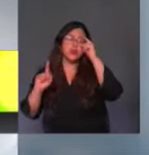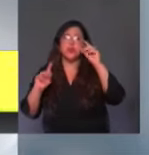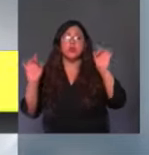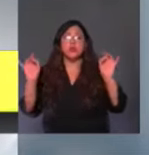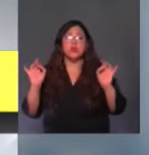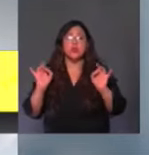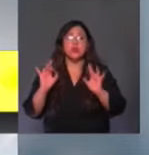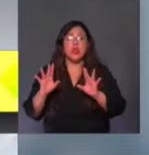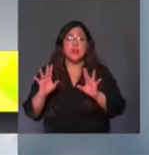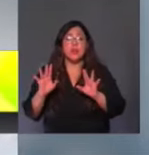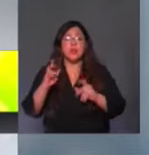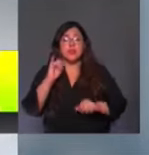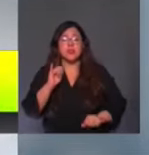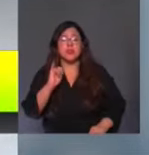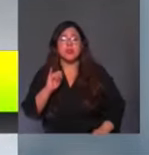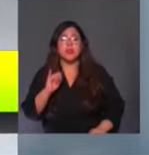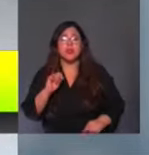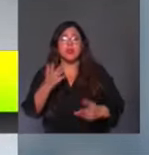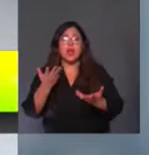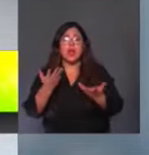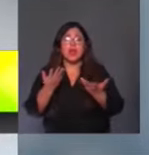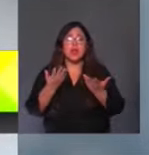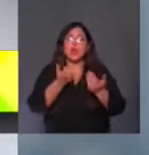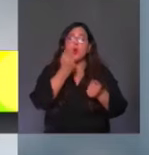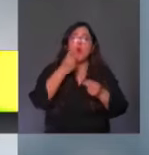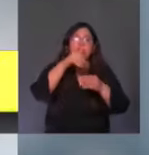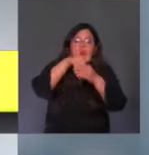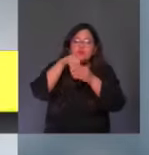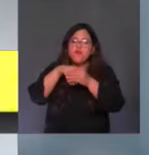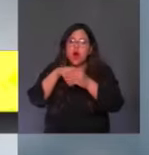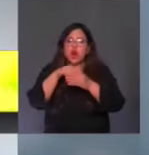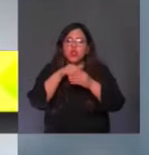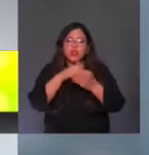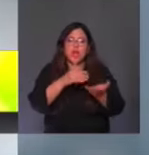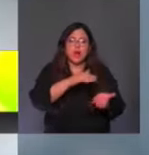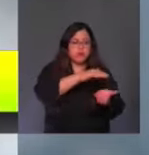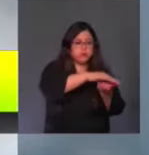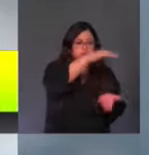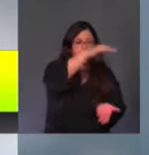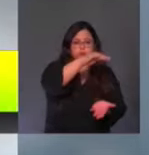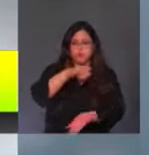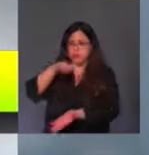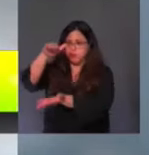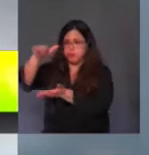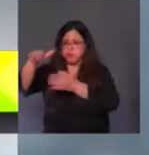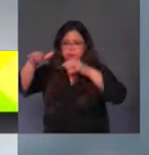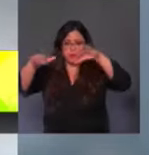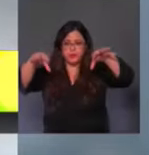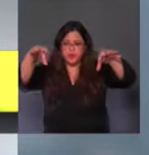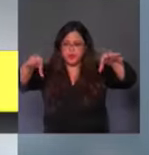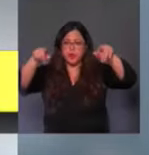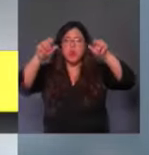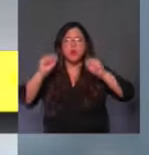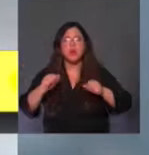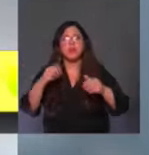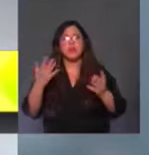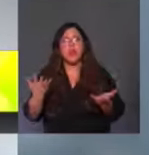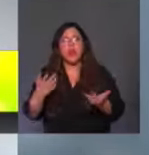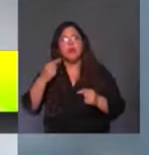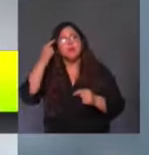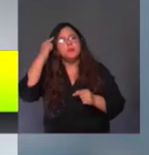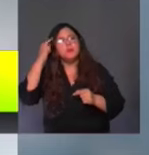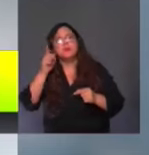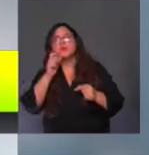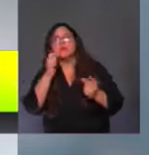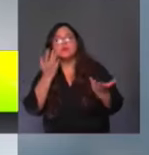capacidad. Lo que sí es una acumulación de votos que cuando se juntan en gran cantidad... pueden predecir la tendencia que se va a imponer